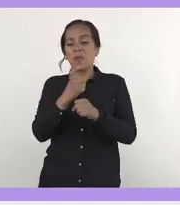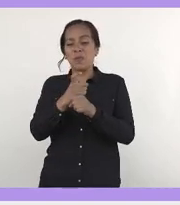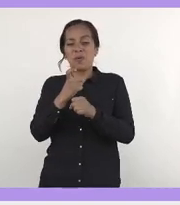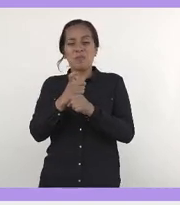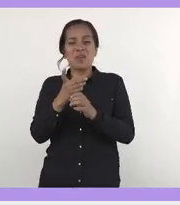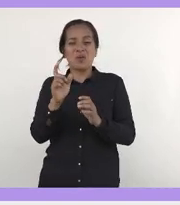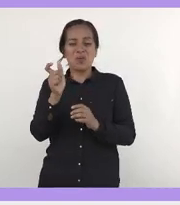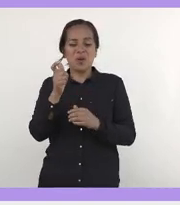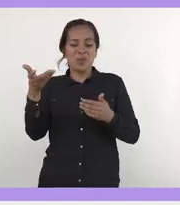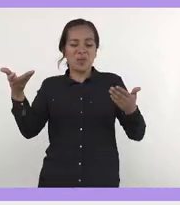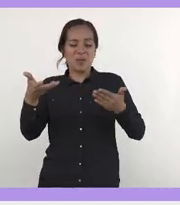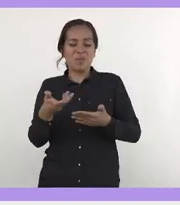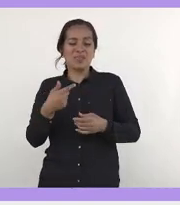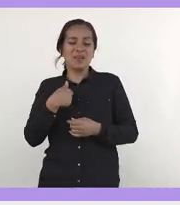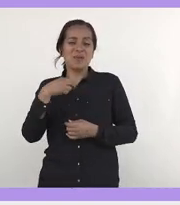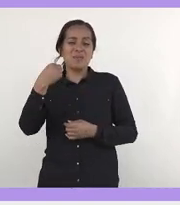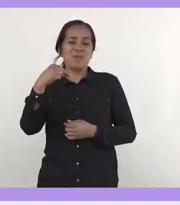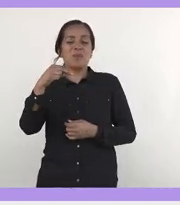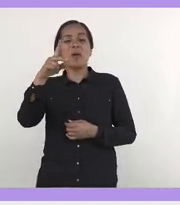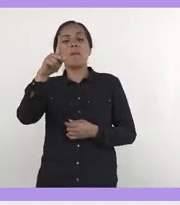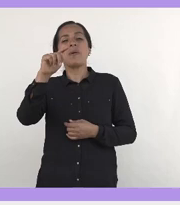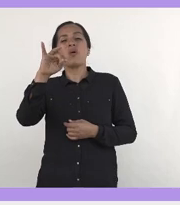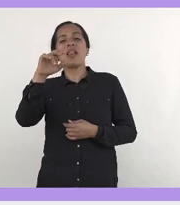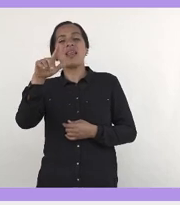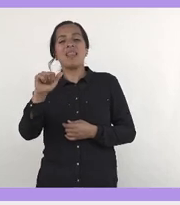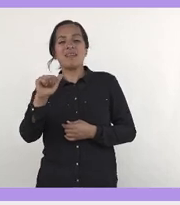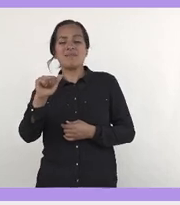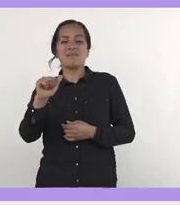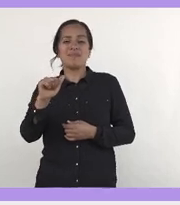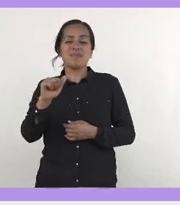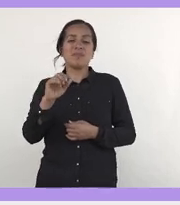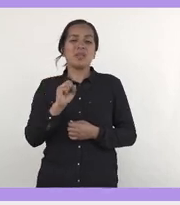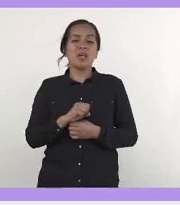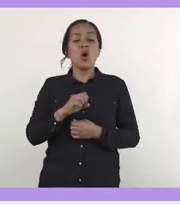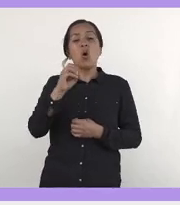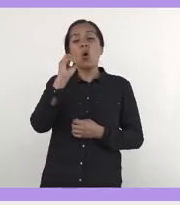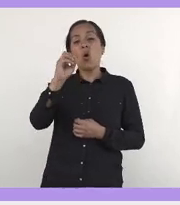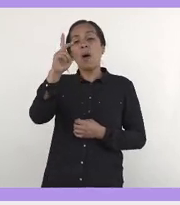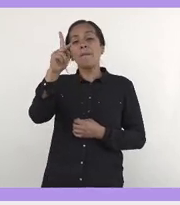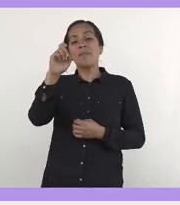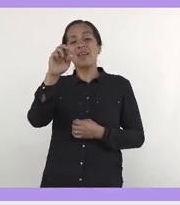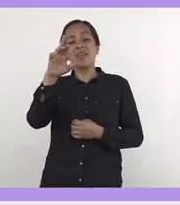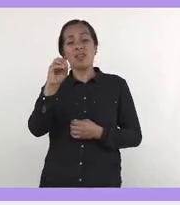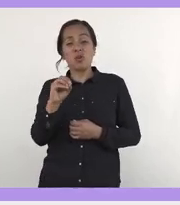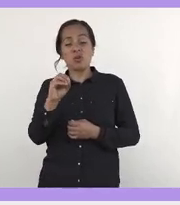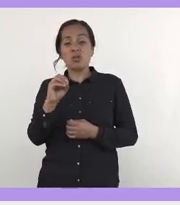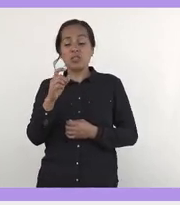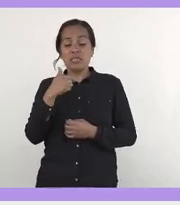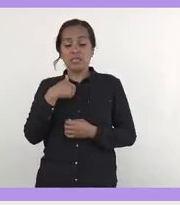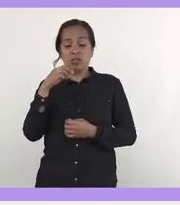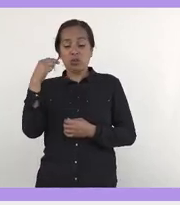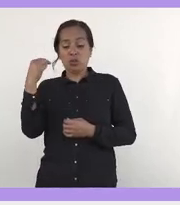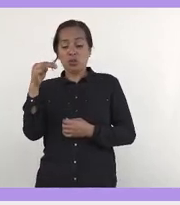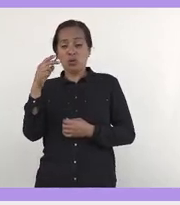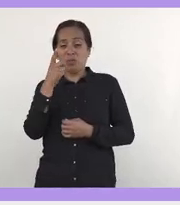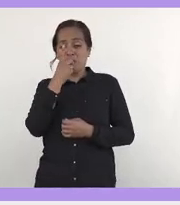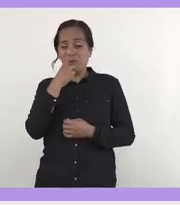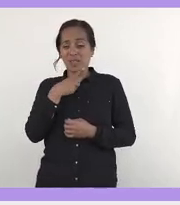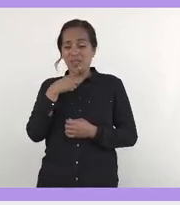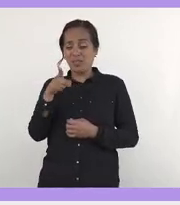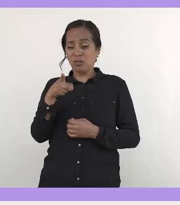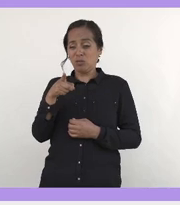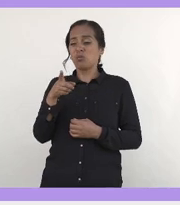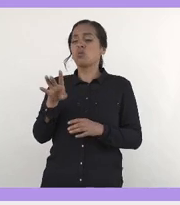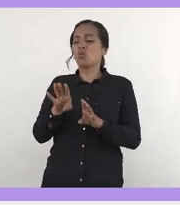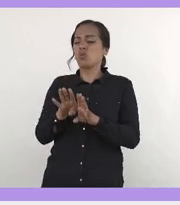siempre cuando te presentas Ay pues me llamo Paulina no en este caso me llamo Tere Y si yo te hablo o sea si yo te llamo como tú me estás pidiendo que